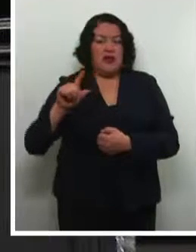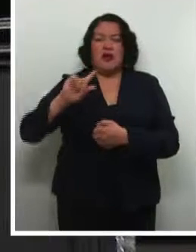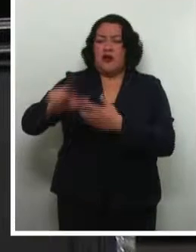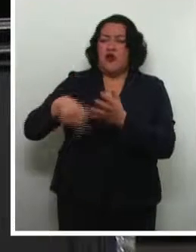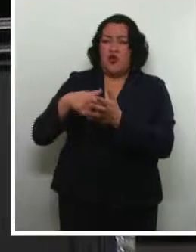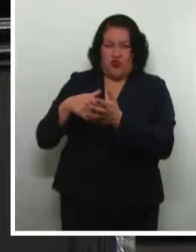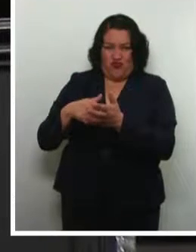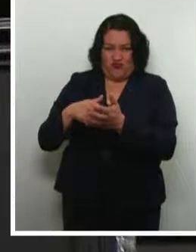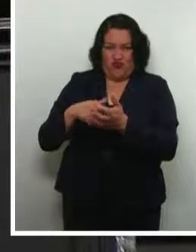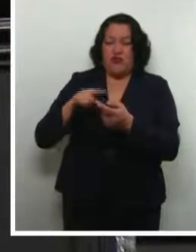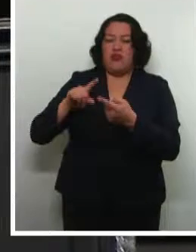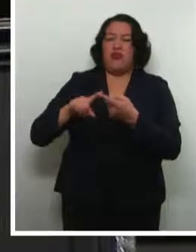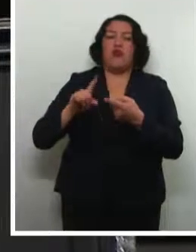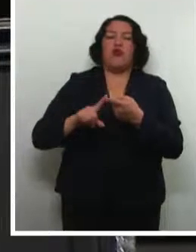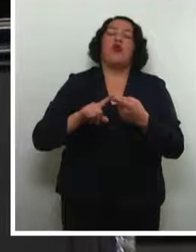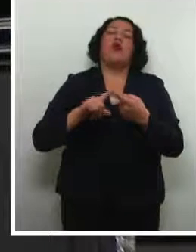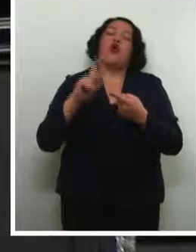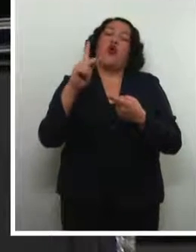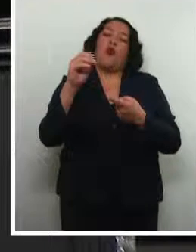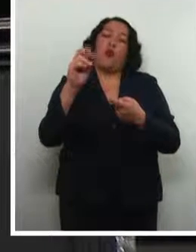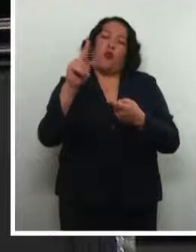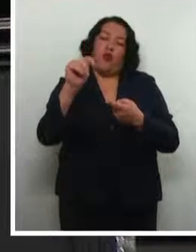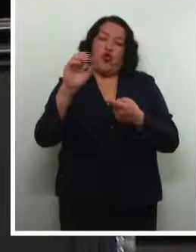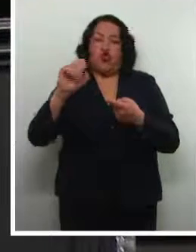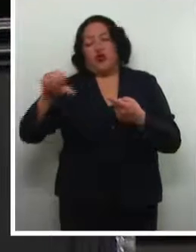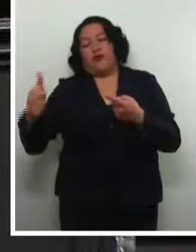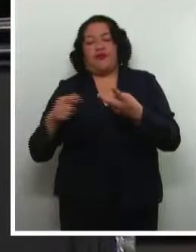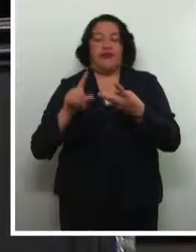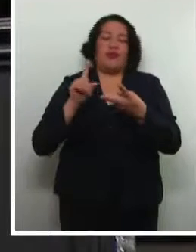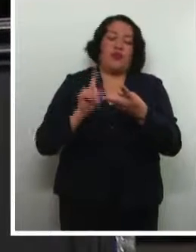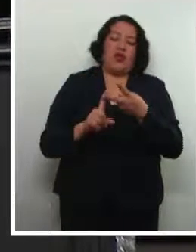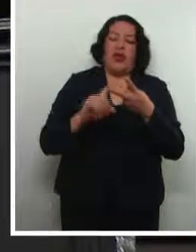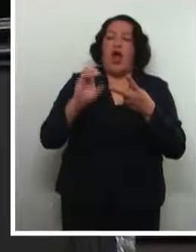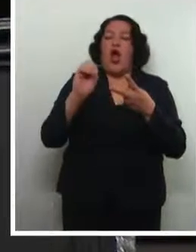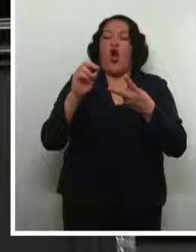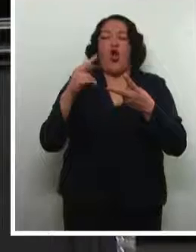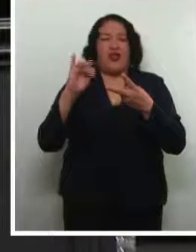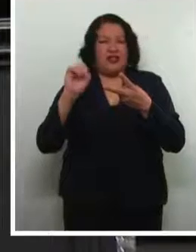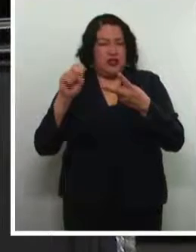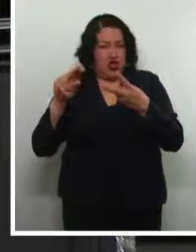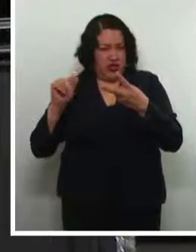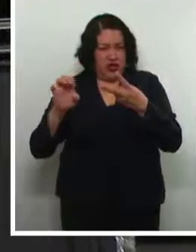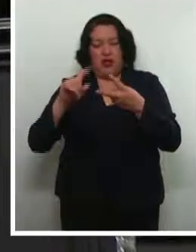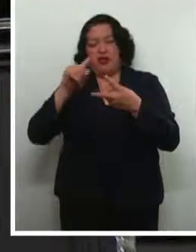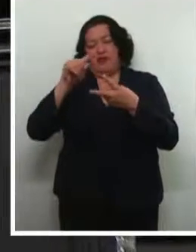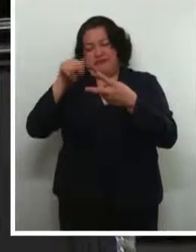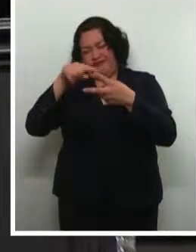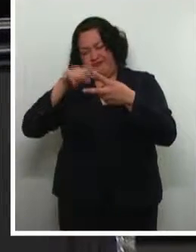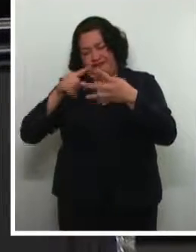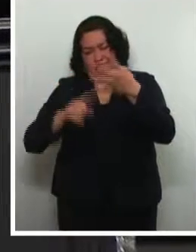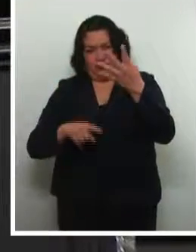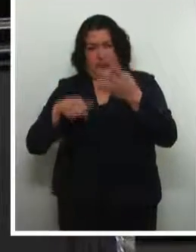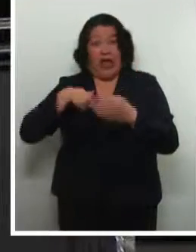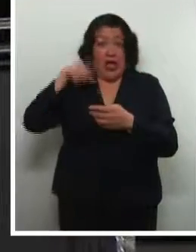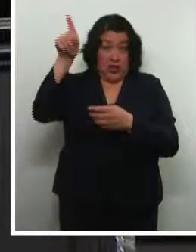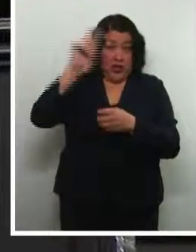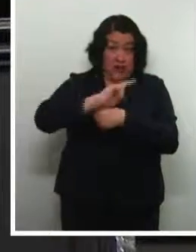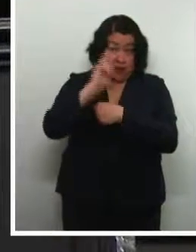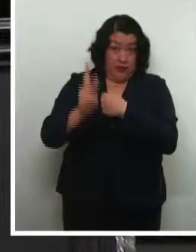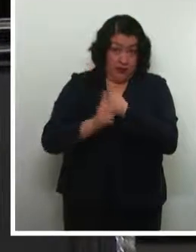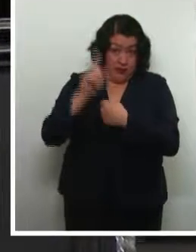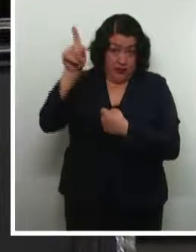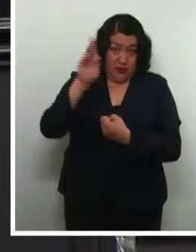Alegre, Belo Horizonte, entre otros, en donde se realizaron por primera